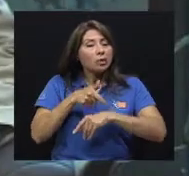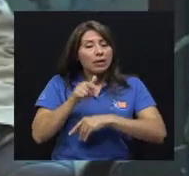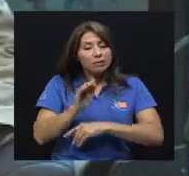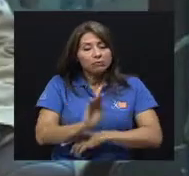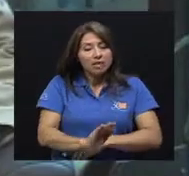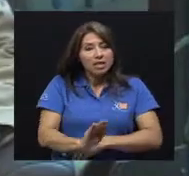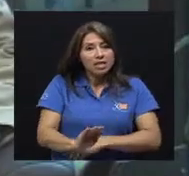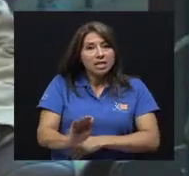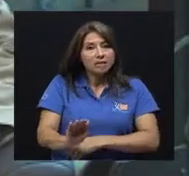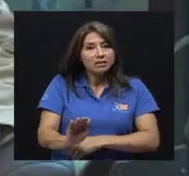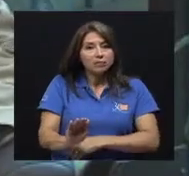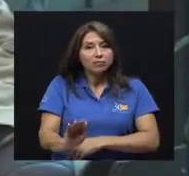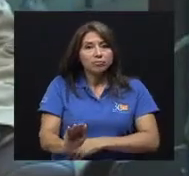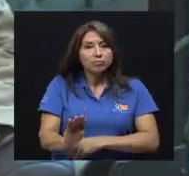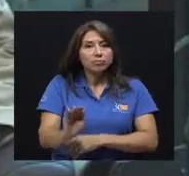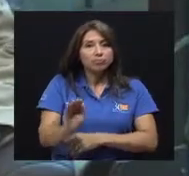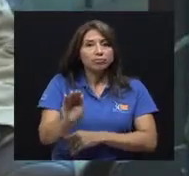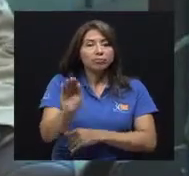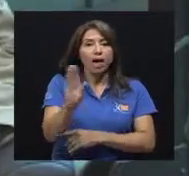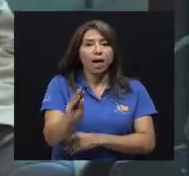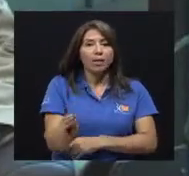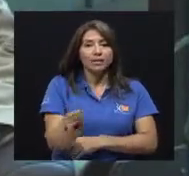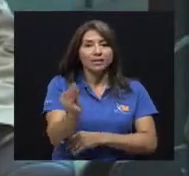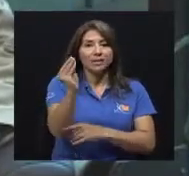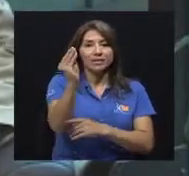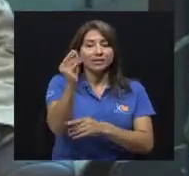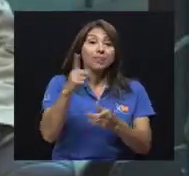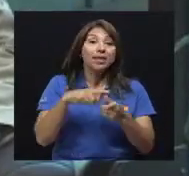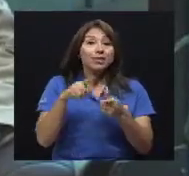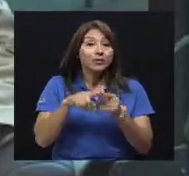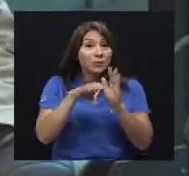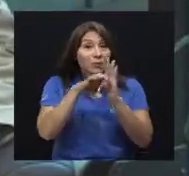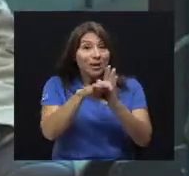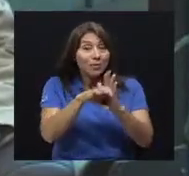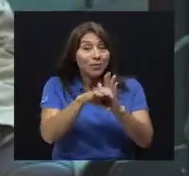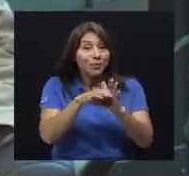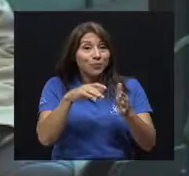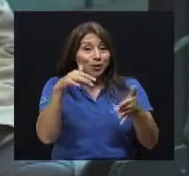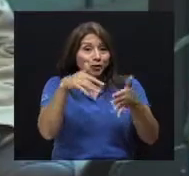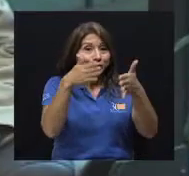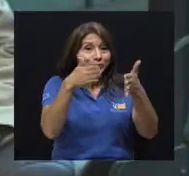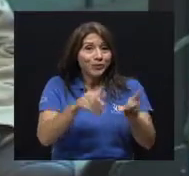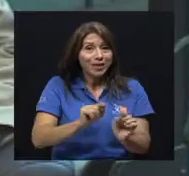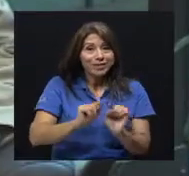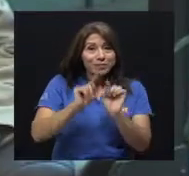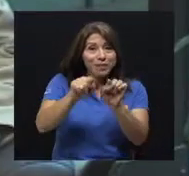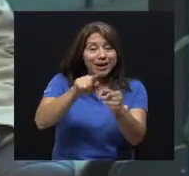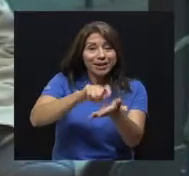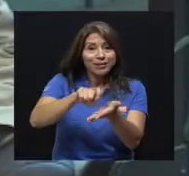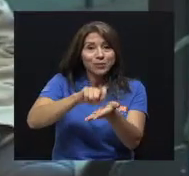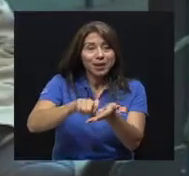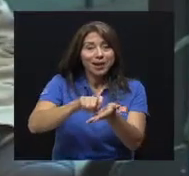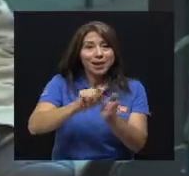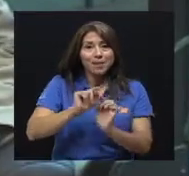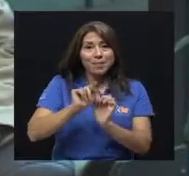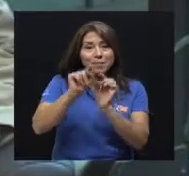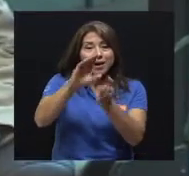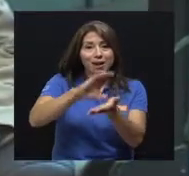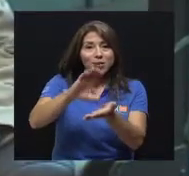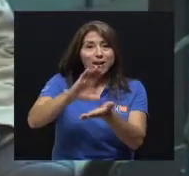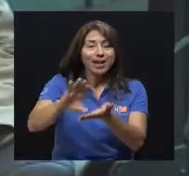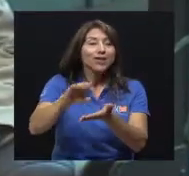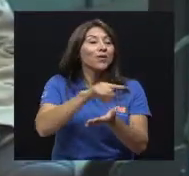desde la infancia y desde la adolescencia. Y entonces, las meriendas que los muchachos llevan a la escuela y al